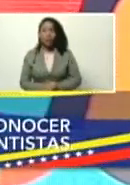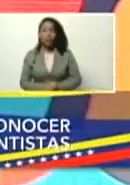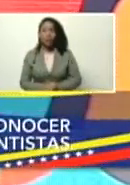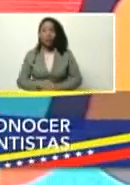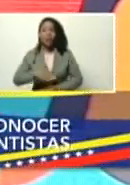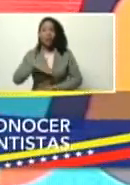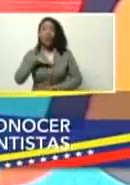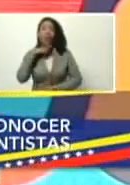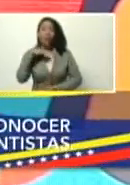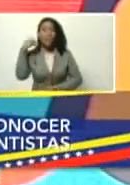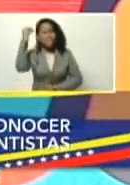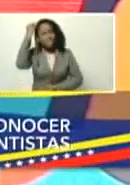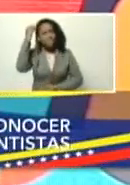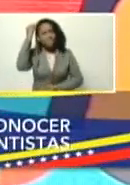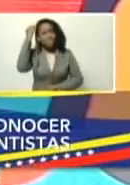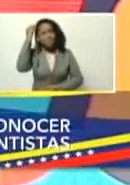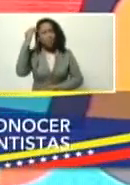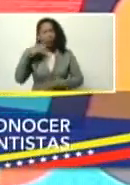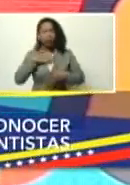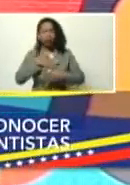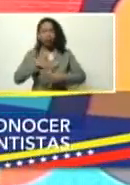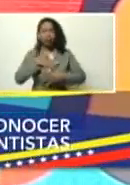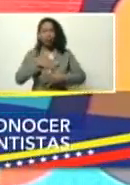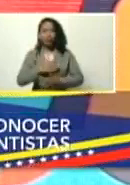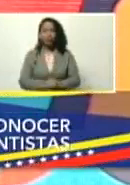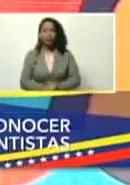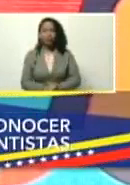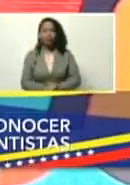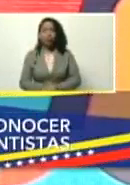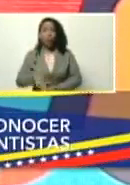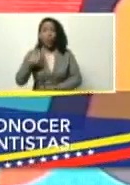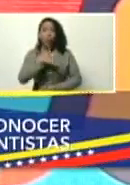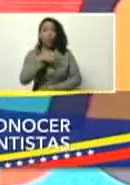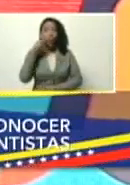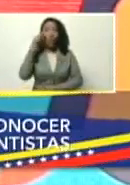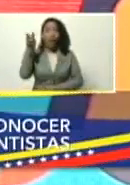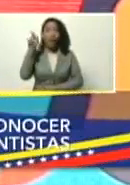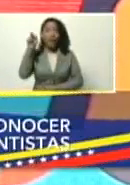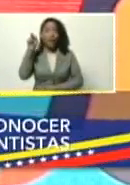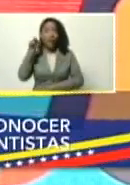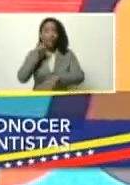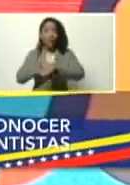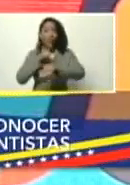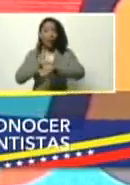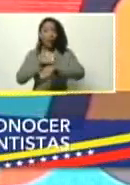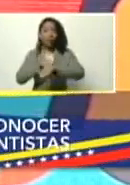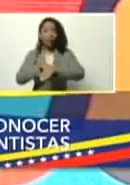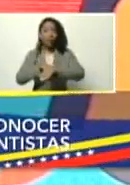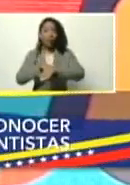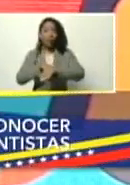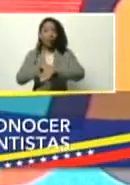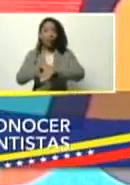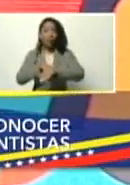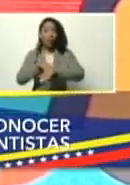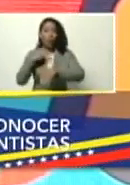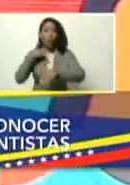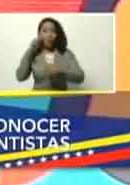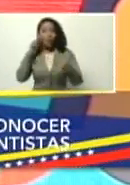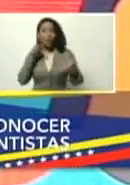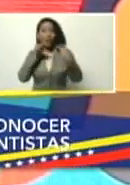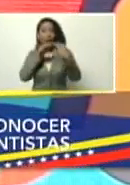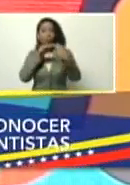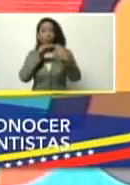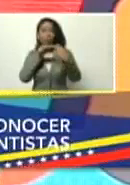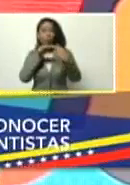de pensamientos y de gozo cuando contemplo aquel momento. Nos veremos